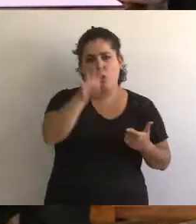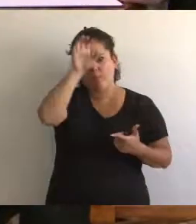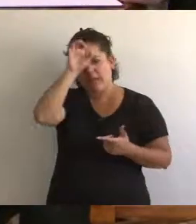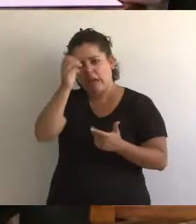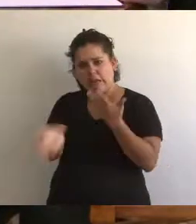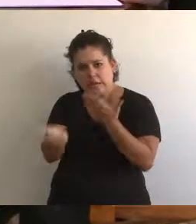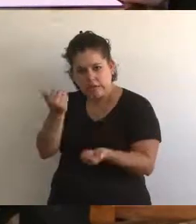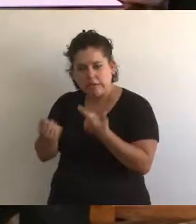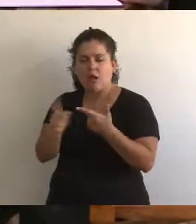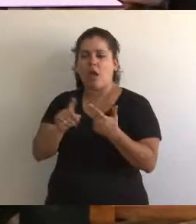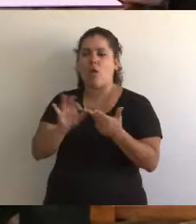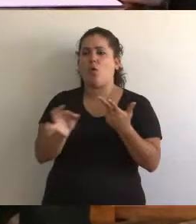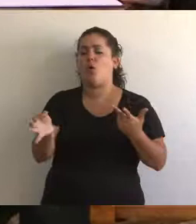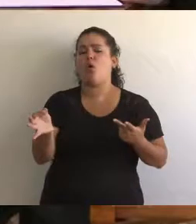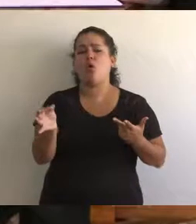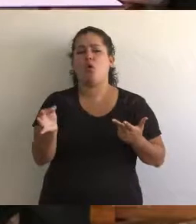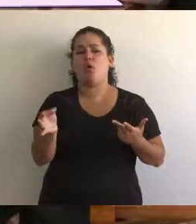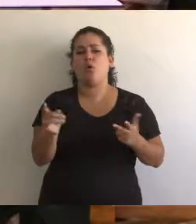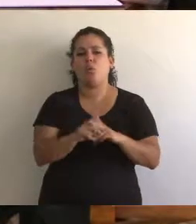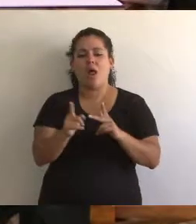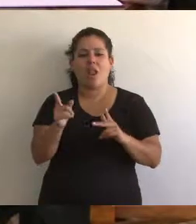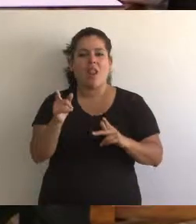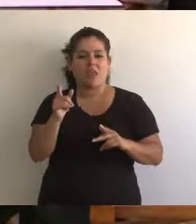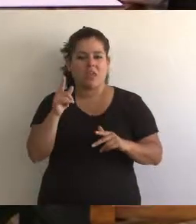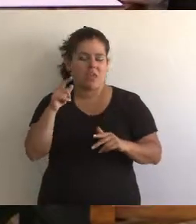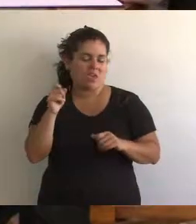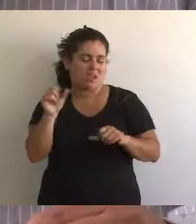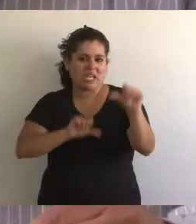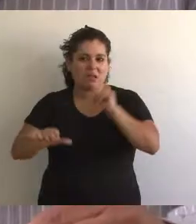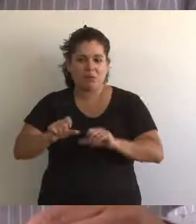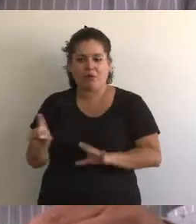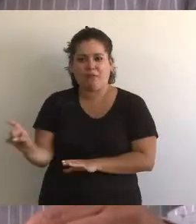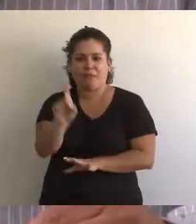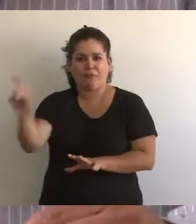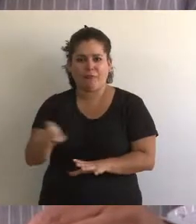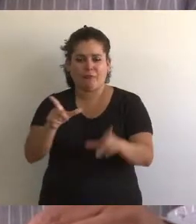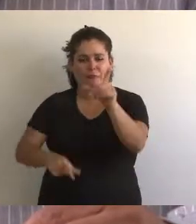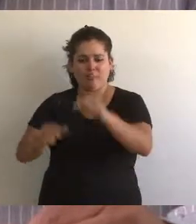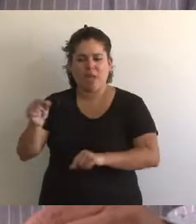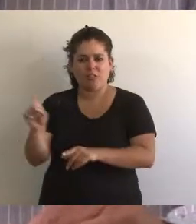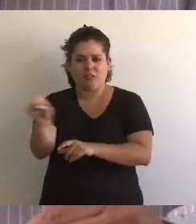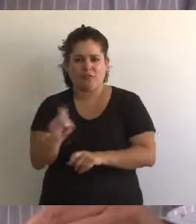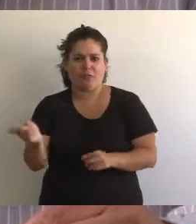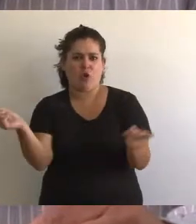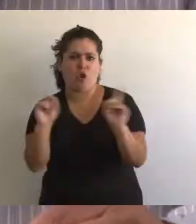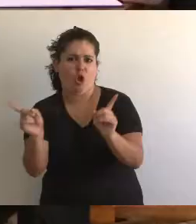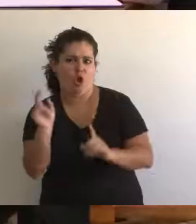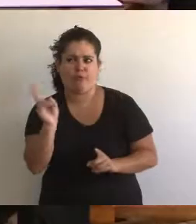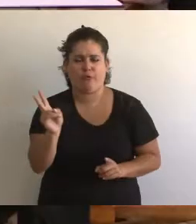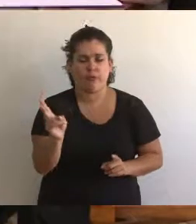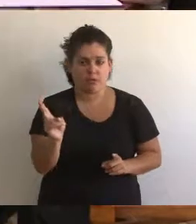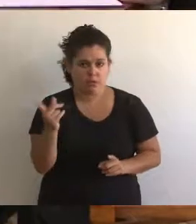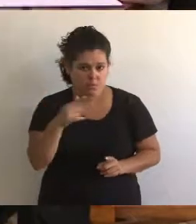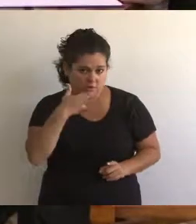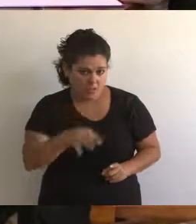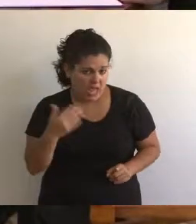minería extractivista, no al uso de agroquímicos en la producción agrícola, y